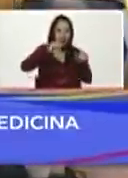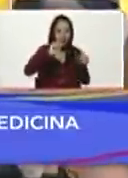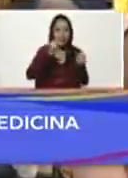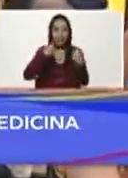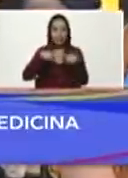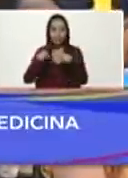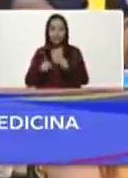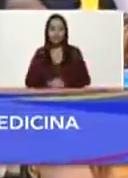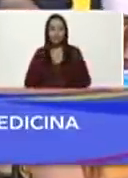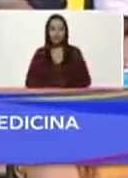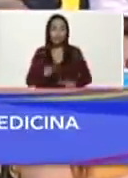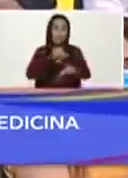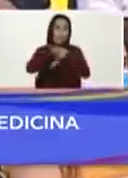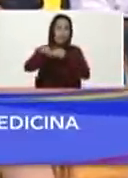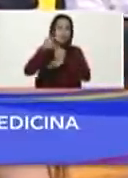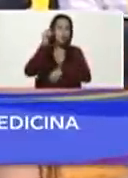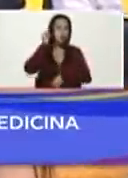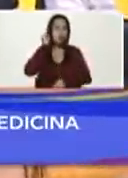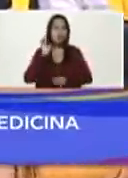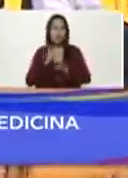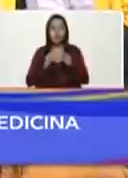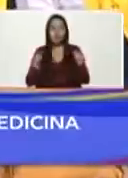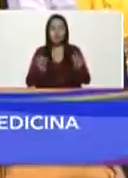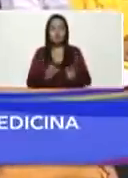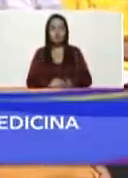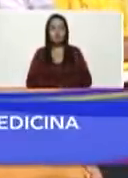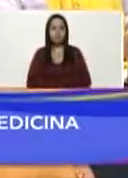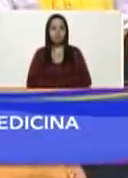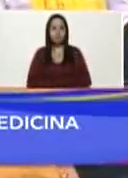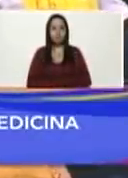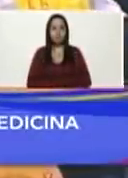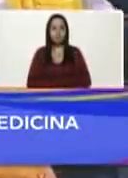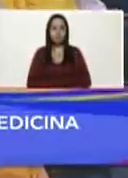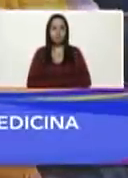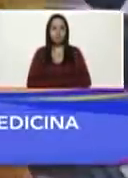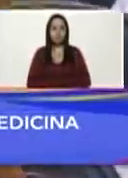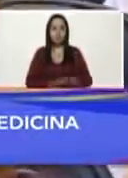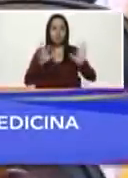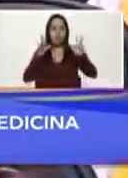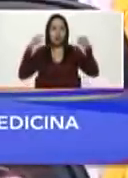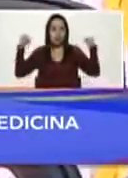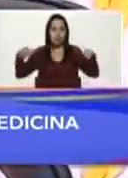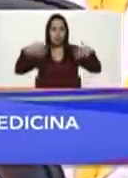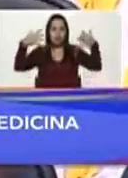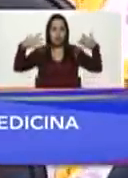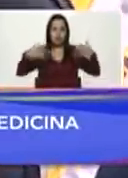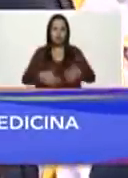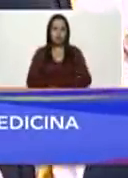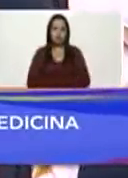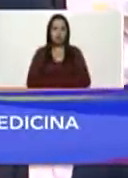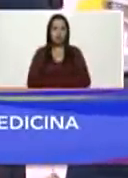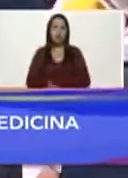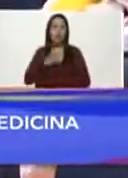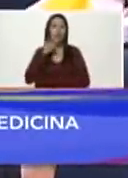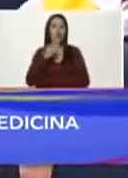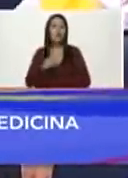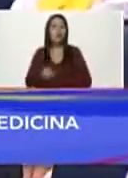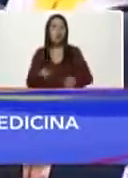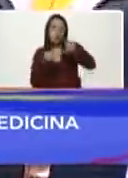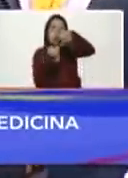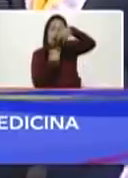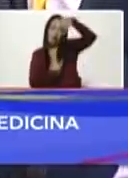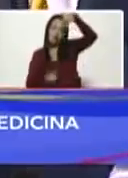Mira, pura mujer, fisioterapia. ¿Ah? Tienen manos mágicas para sanar la columna vertebral,